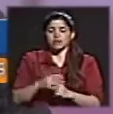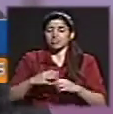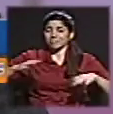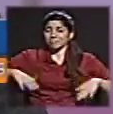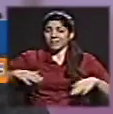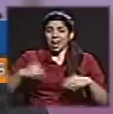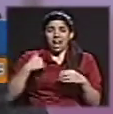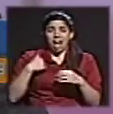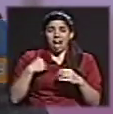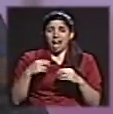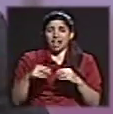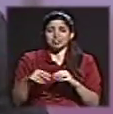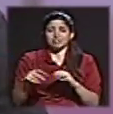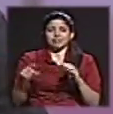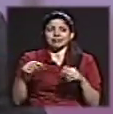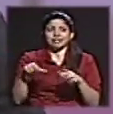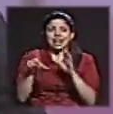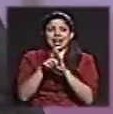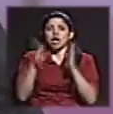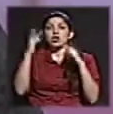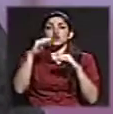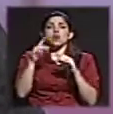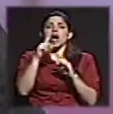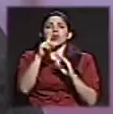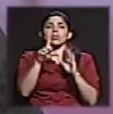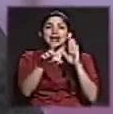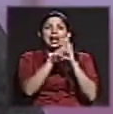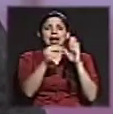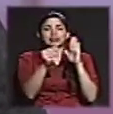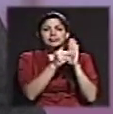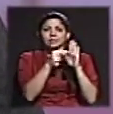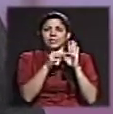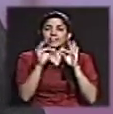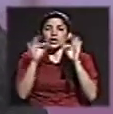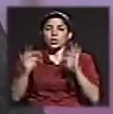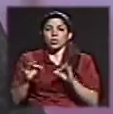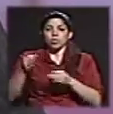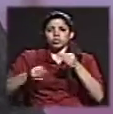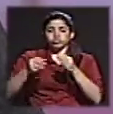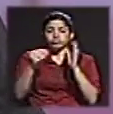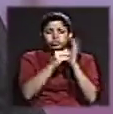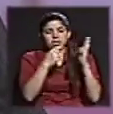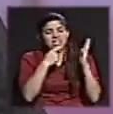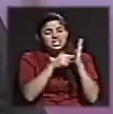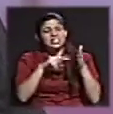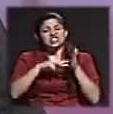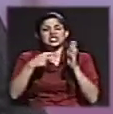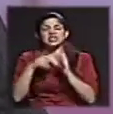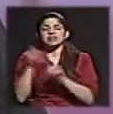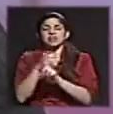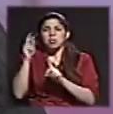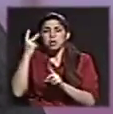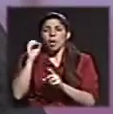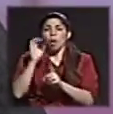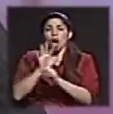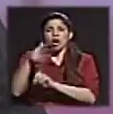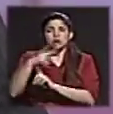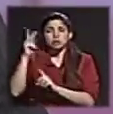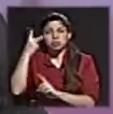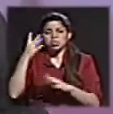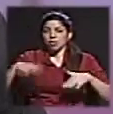una tipificación en el país, ¿verdad? No hay una figura jurídica que diga qué es la violencia política o qué es el acoso político del cual se puede